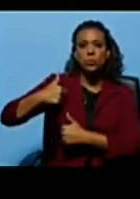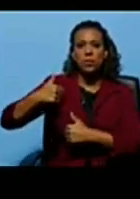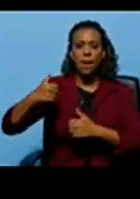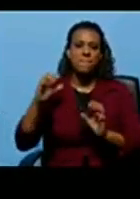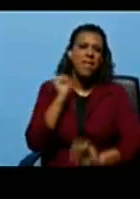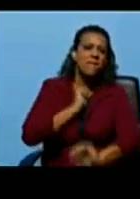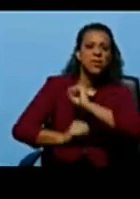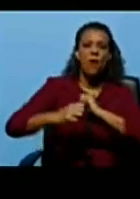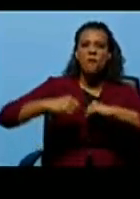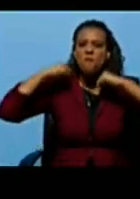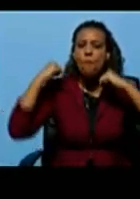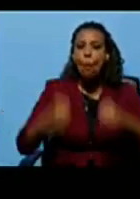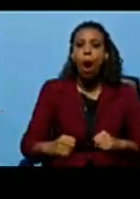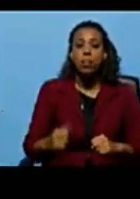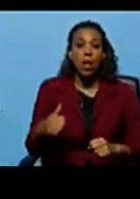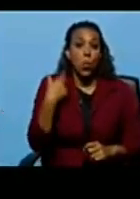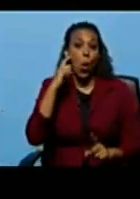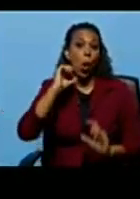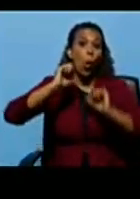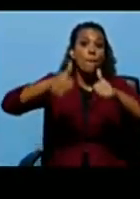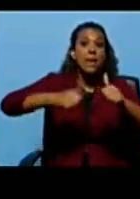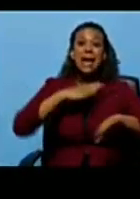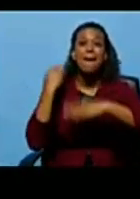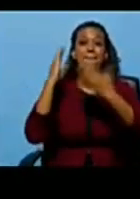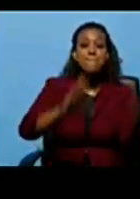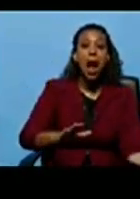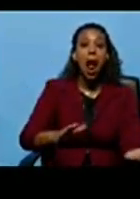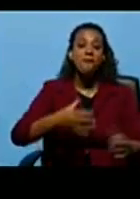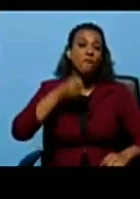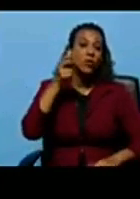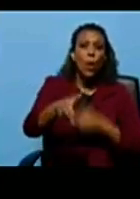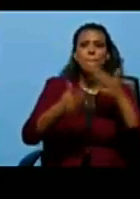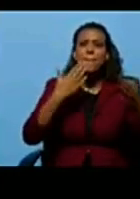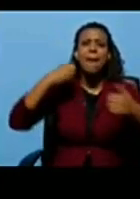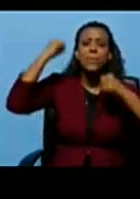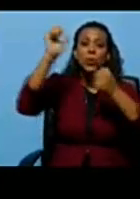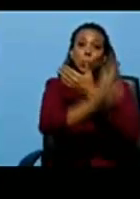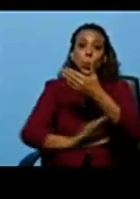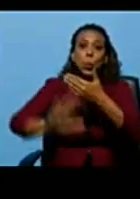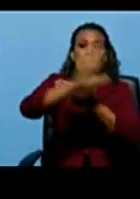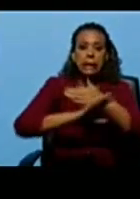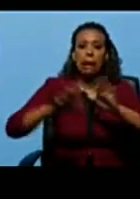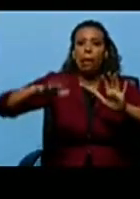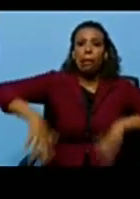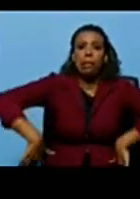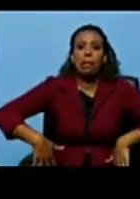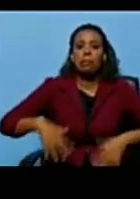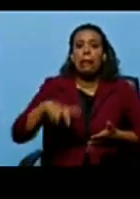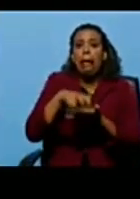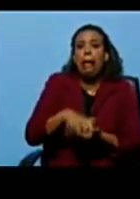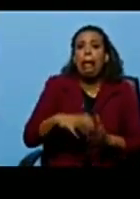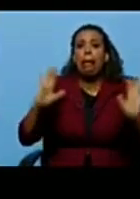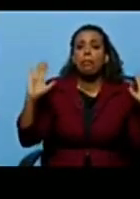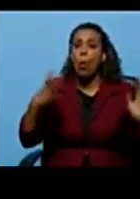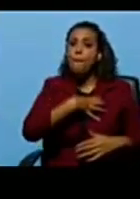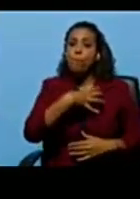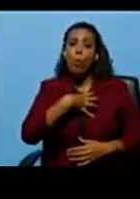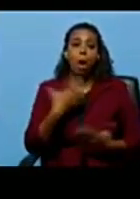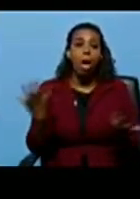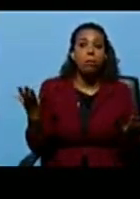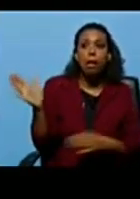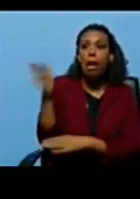una ofensiva grande. En cuanto empiecen a morir esos que están siendo forzados a proteger al palacio, van a bajar las armas, porque ni ellos mismos